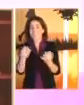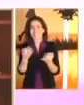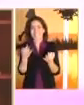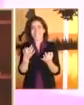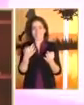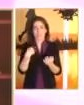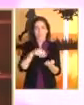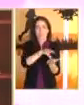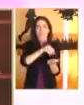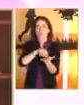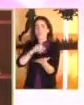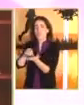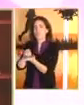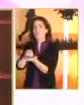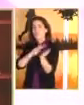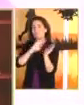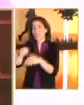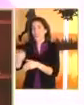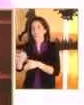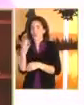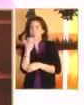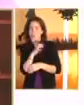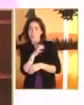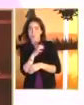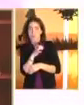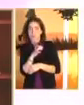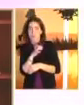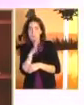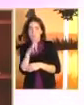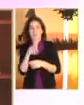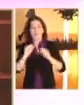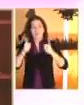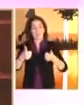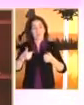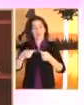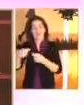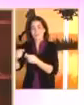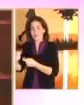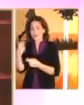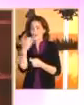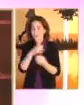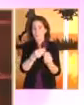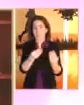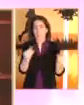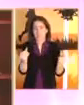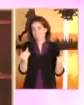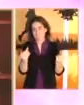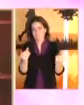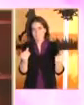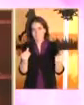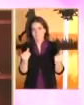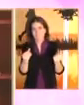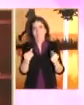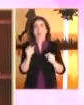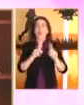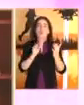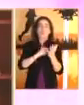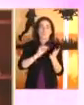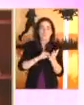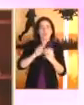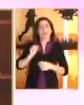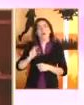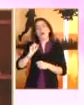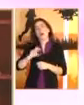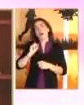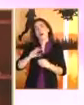en el supermercado, o llevar una bolsa de congelados, porque muchas veces está en condiciones óptimas y nos vamos parando camino a